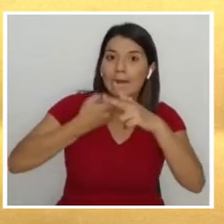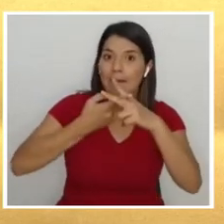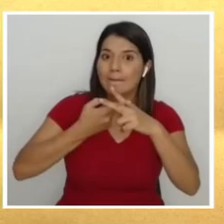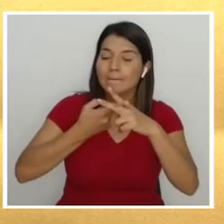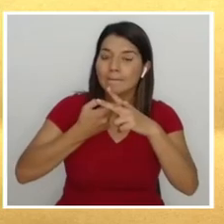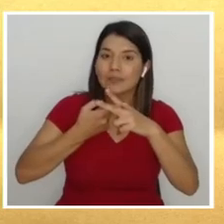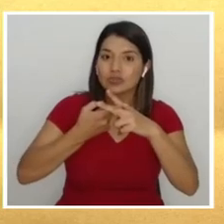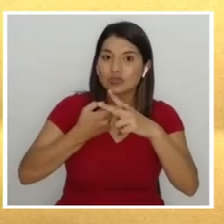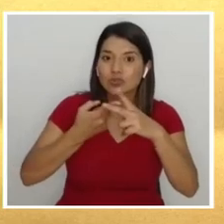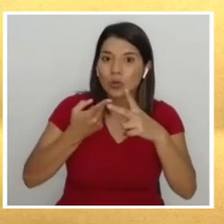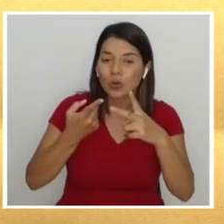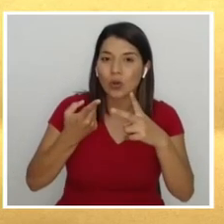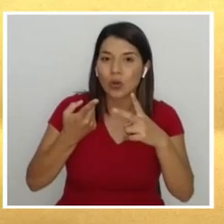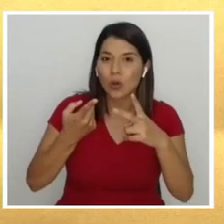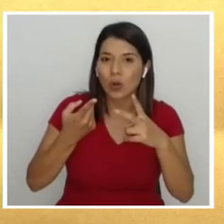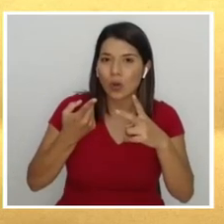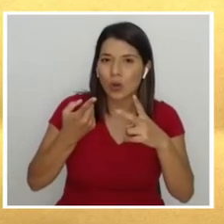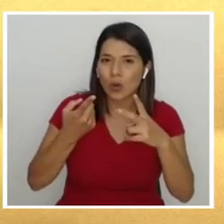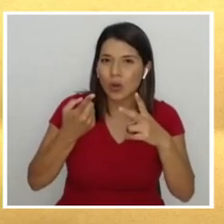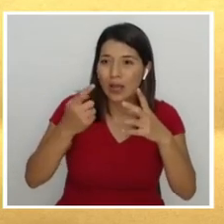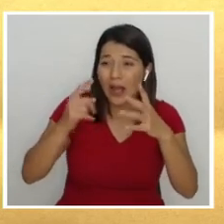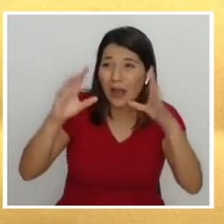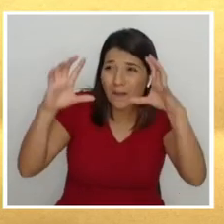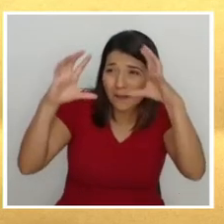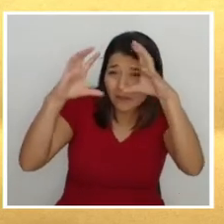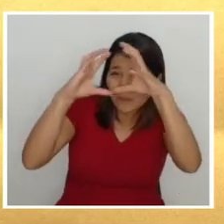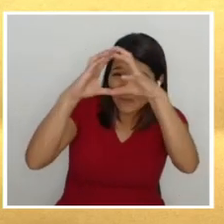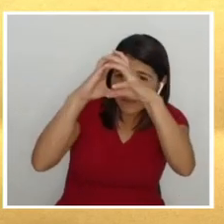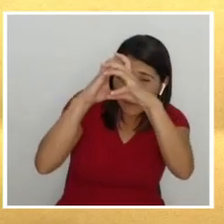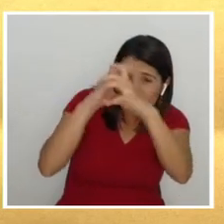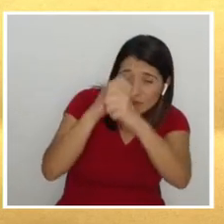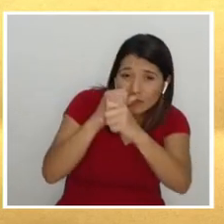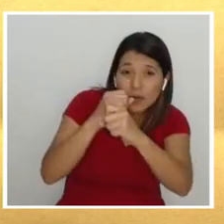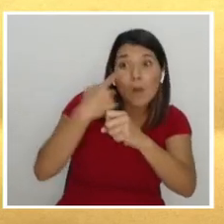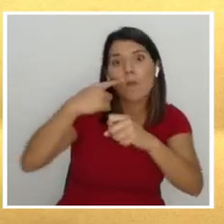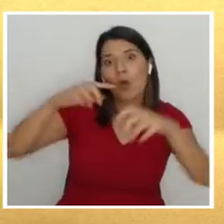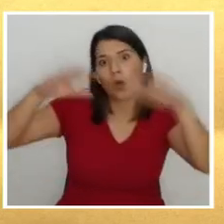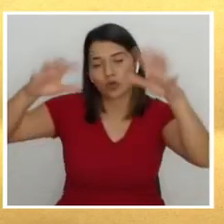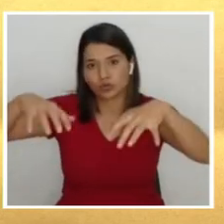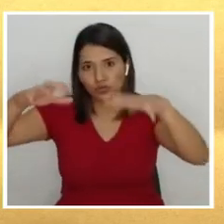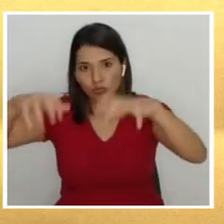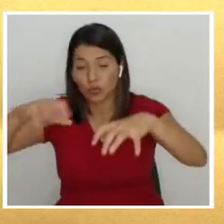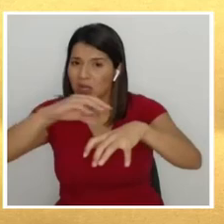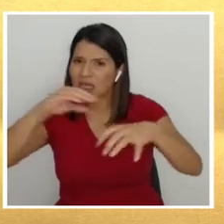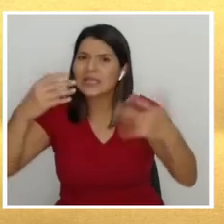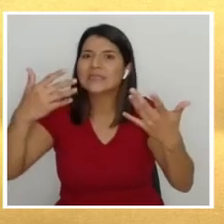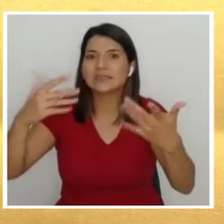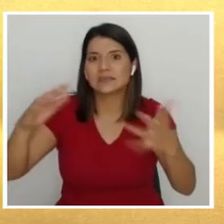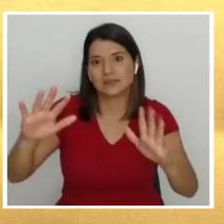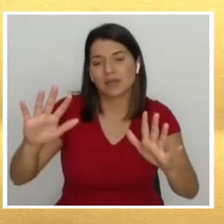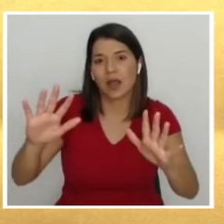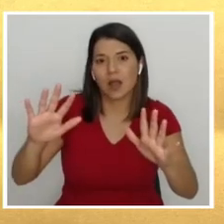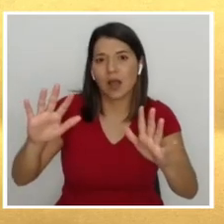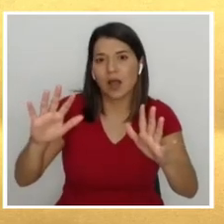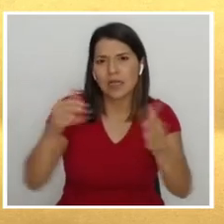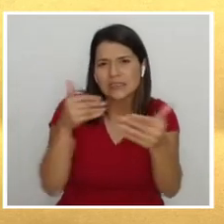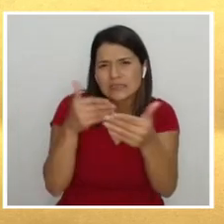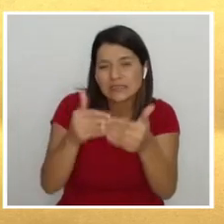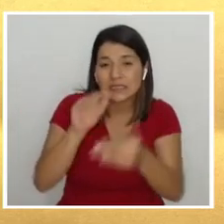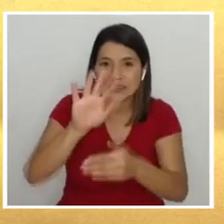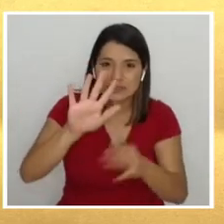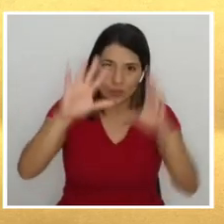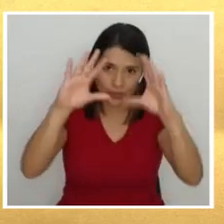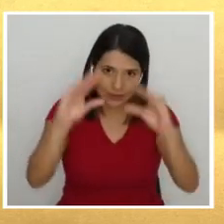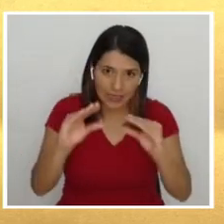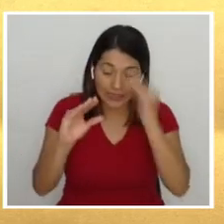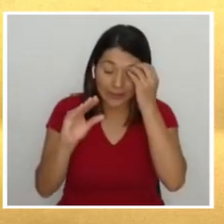matices de oscuridad en la zona por el aguacero, y que ya eran cerca de las 5 de la tarde. Entonces